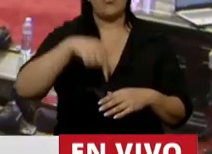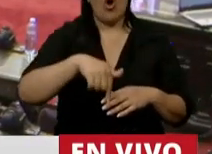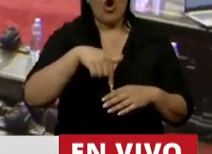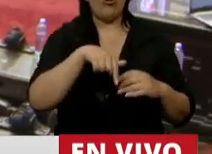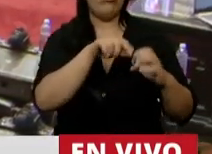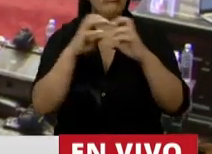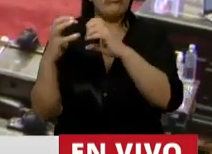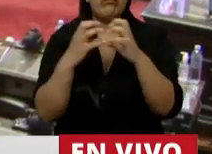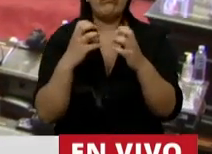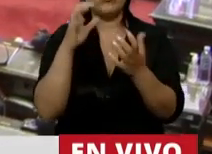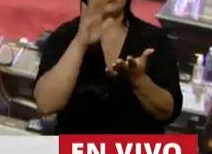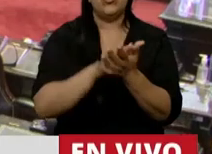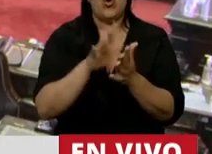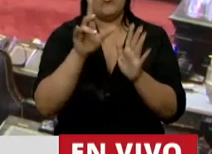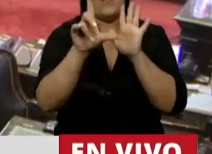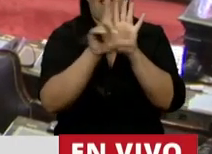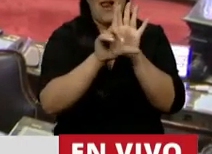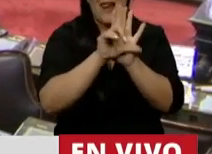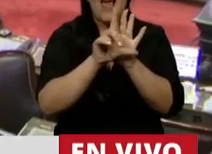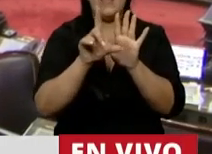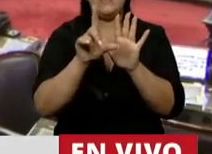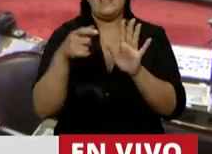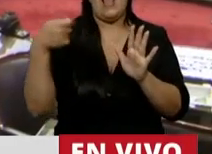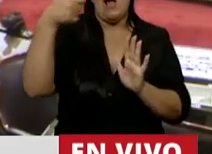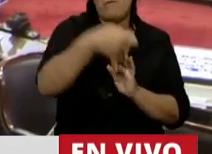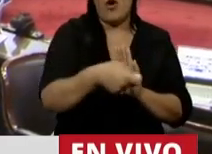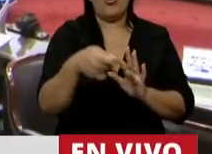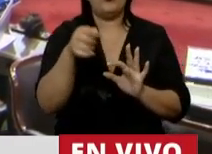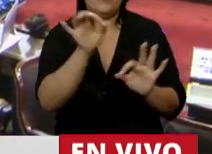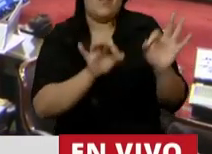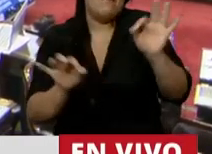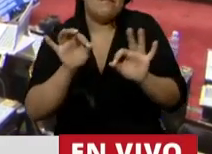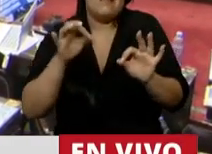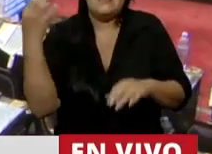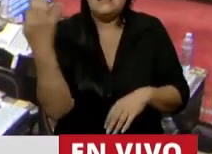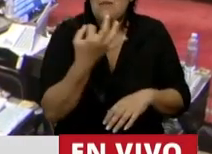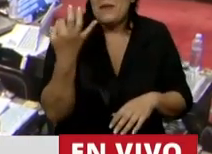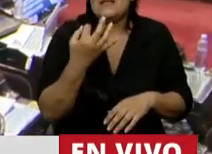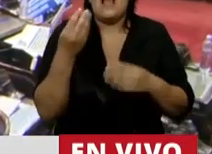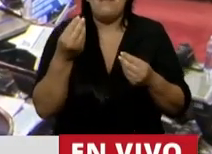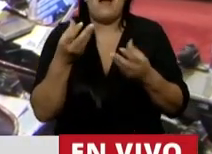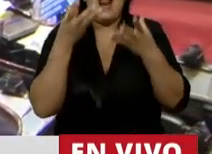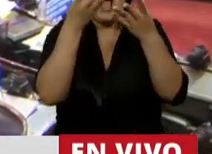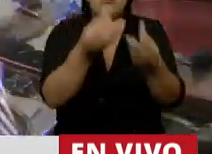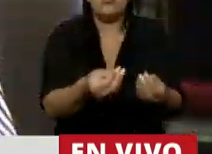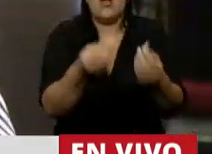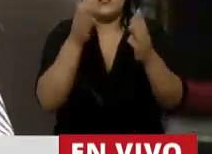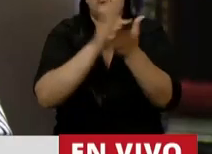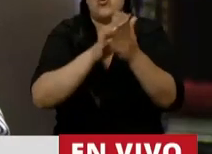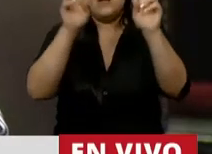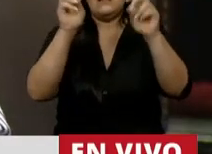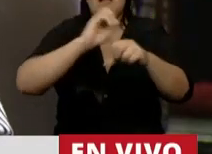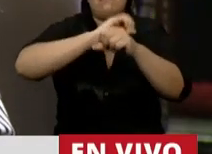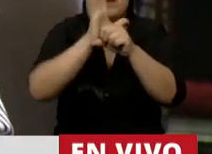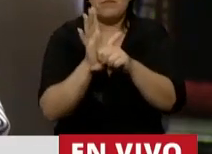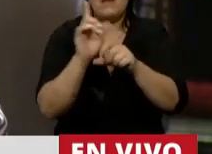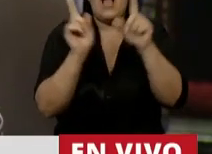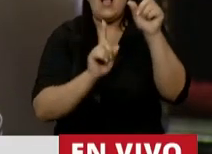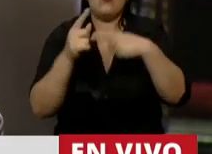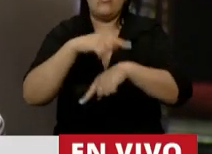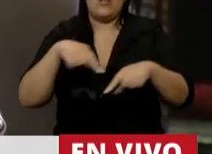este proyecto de aporte solidario extraordinario para ayudar a morigerar los efectos de la pandemia. Algunas consideraciones previas